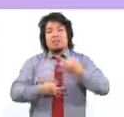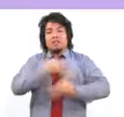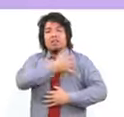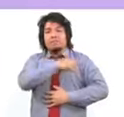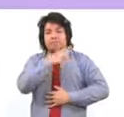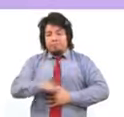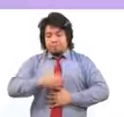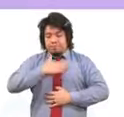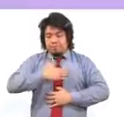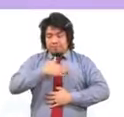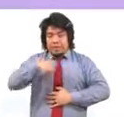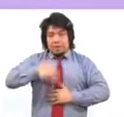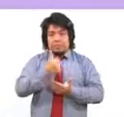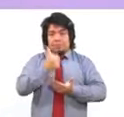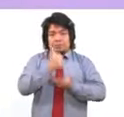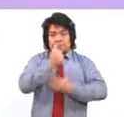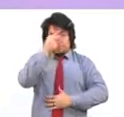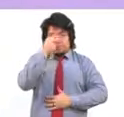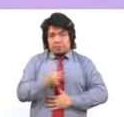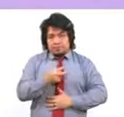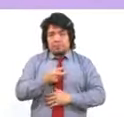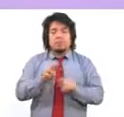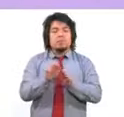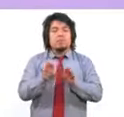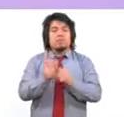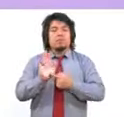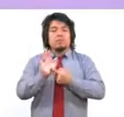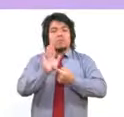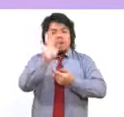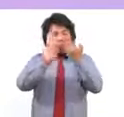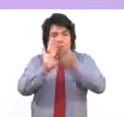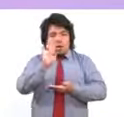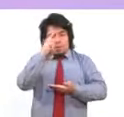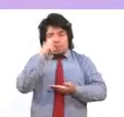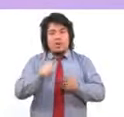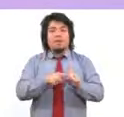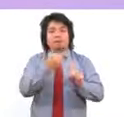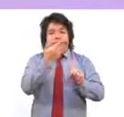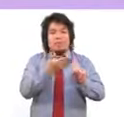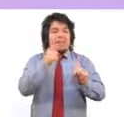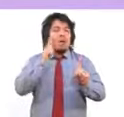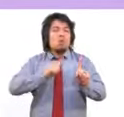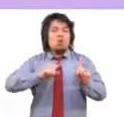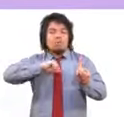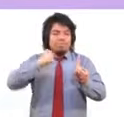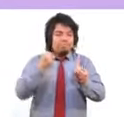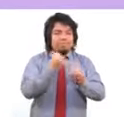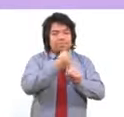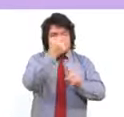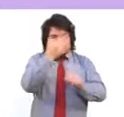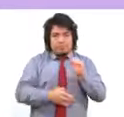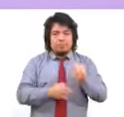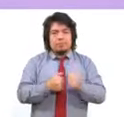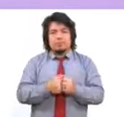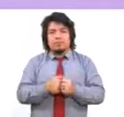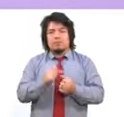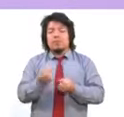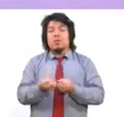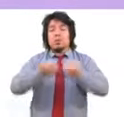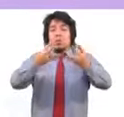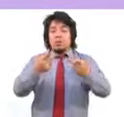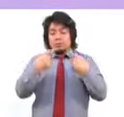Justicia de la Ciudad de México en cuanto al combate a los delitos de violencia de género. Las muertes violentas